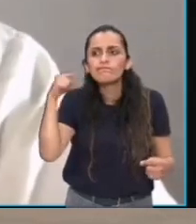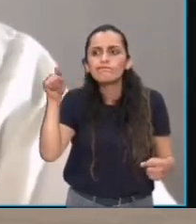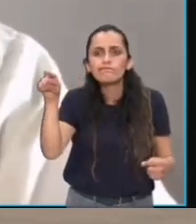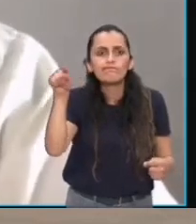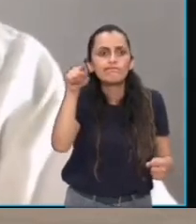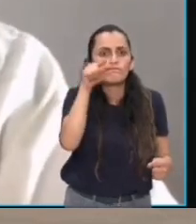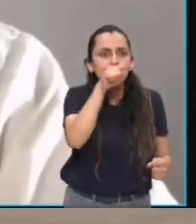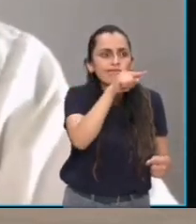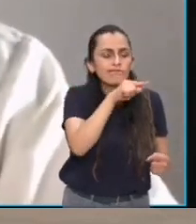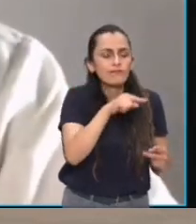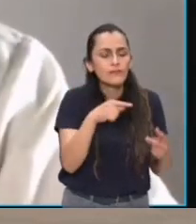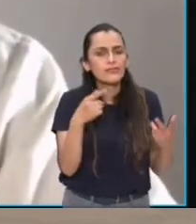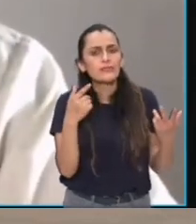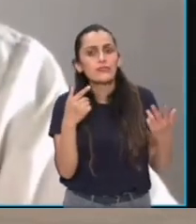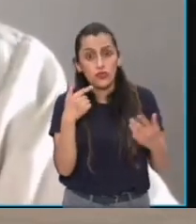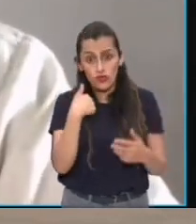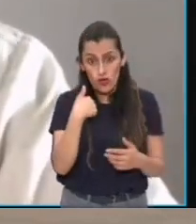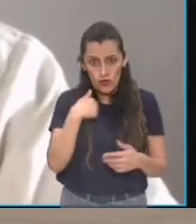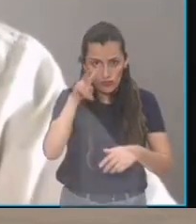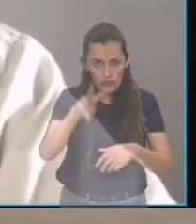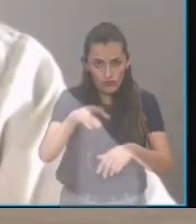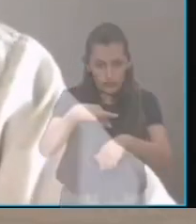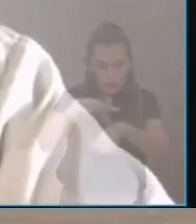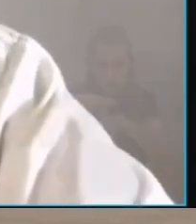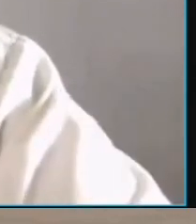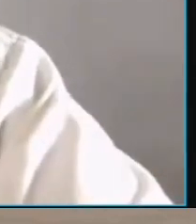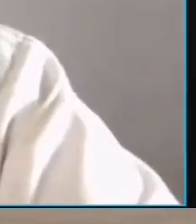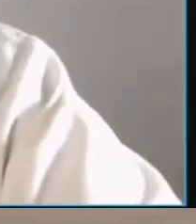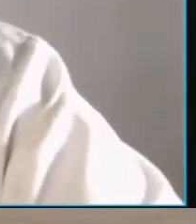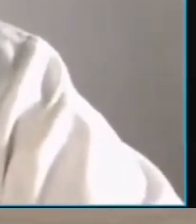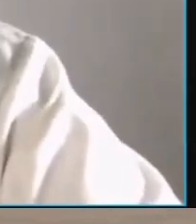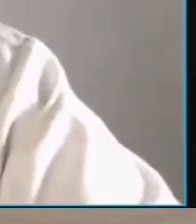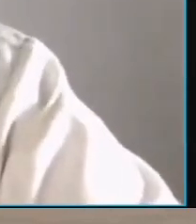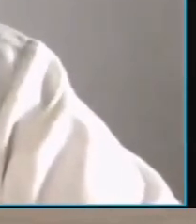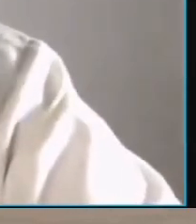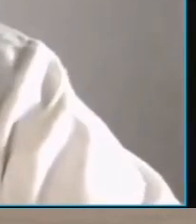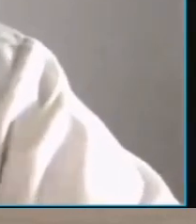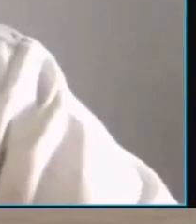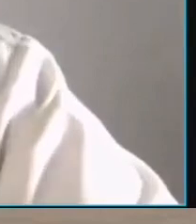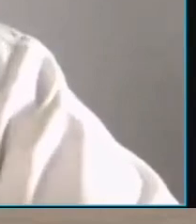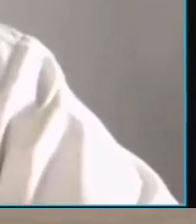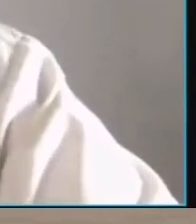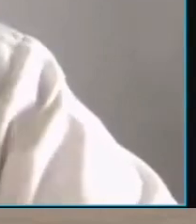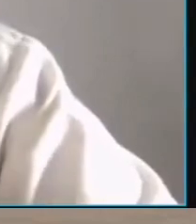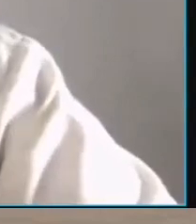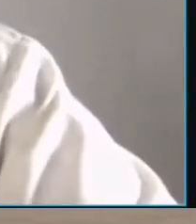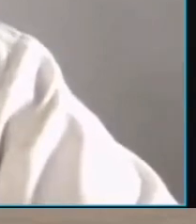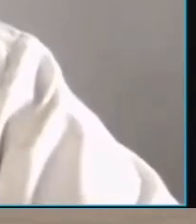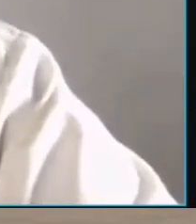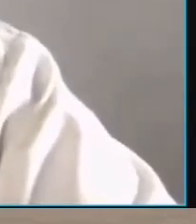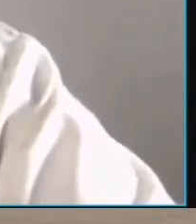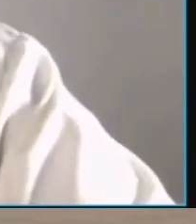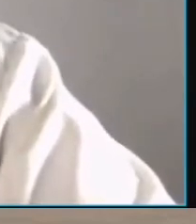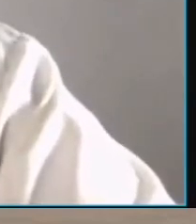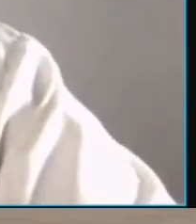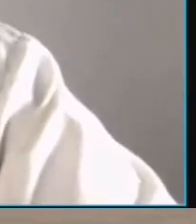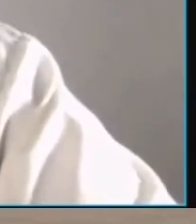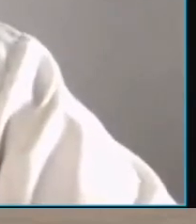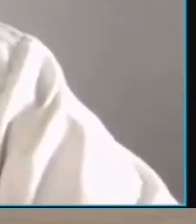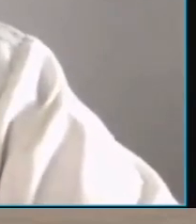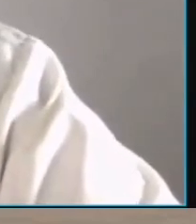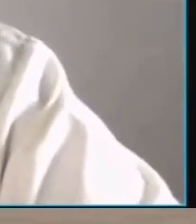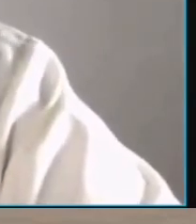ni a mí, que soy médico, que soy neurocirujano, que he visto el dolor de la gente directamente en sus